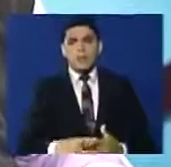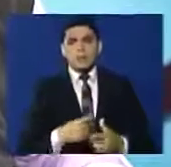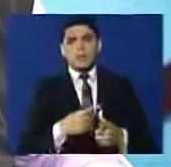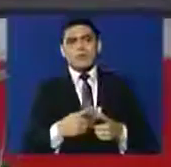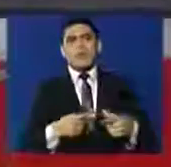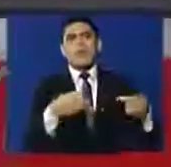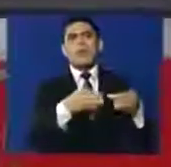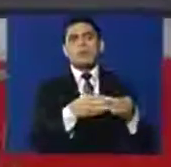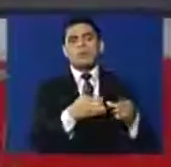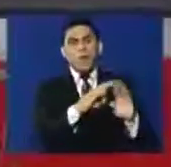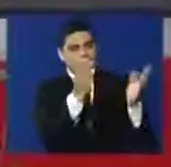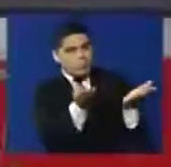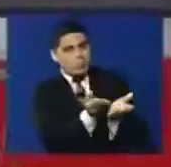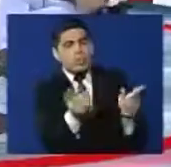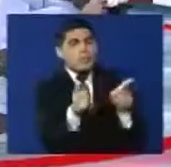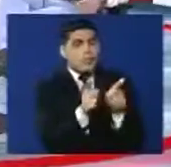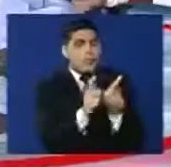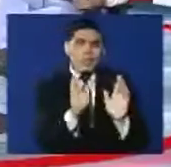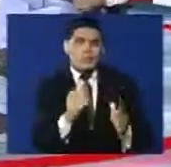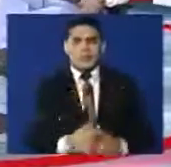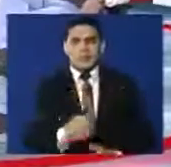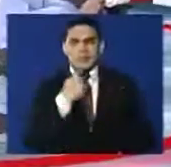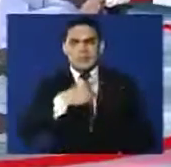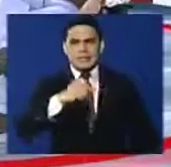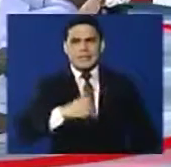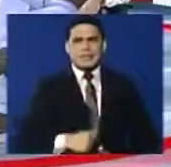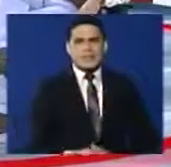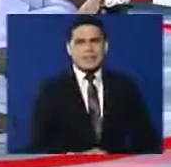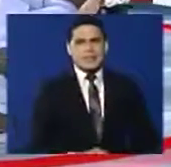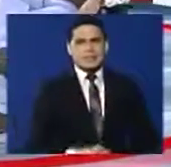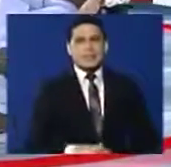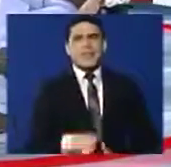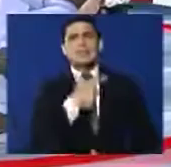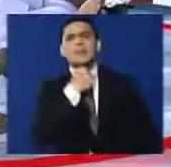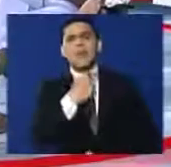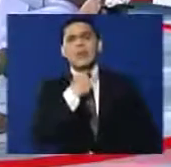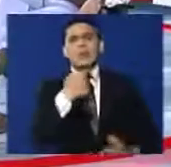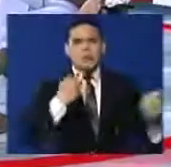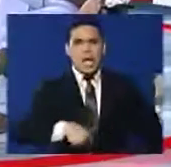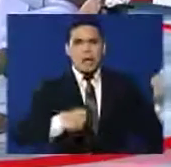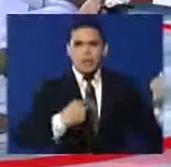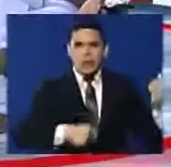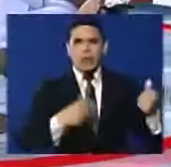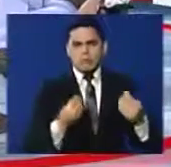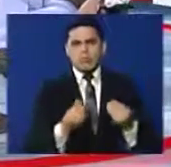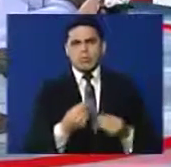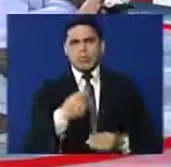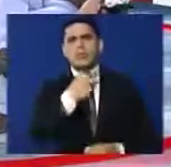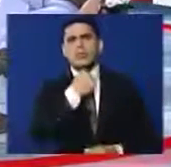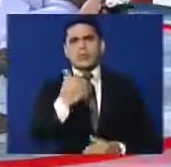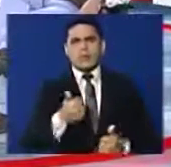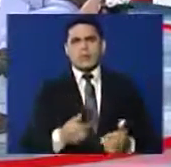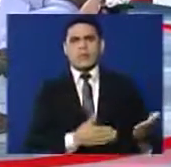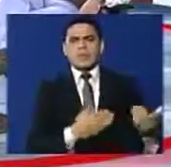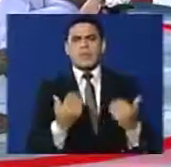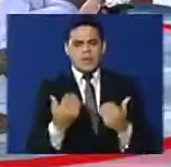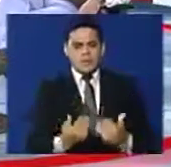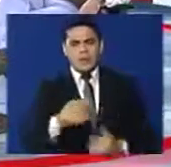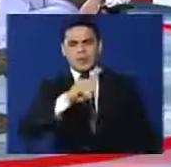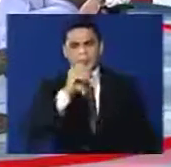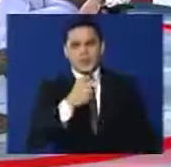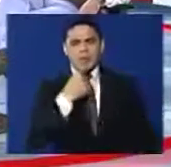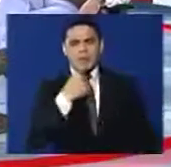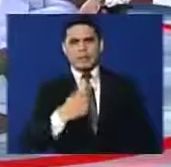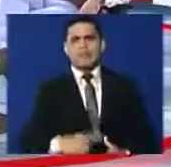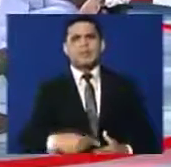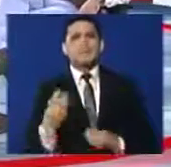El mundo es chiquitico. No, bueno, es que es así. Y es rockero, le gusta el rock a Maduro y tal, qué sé yo. ¿No? Perfecto. Ahora fíjate lo